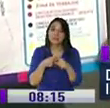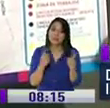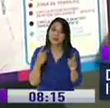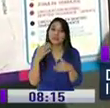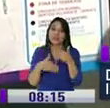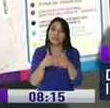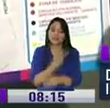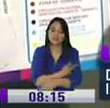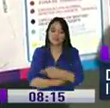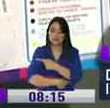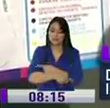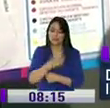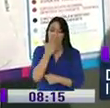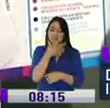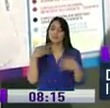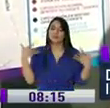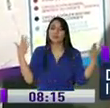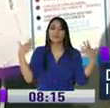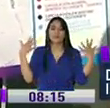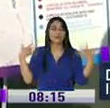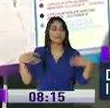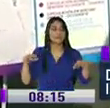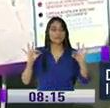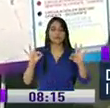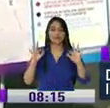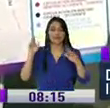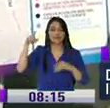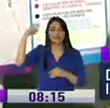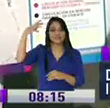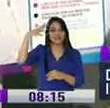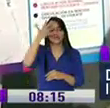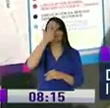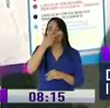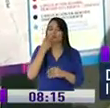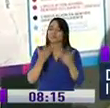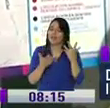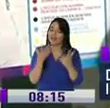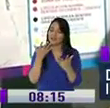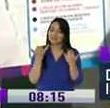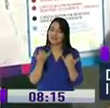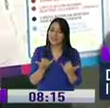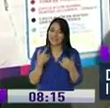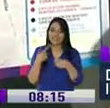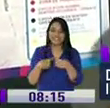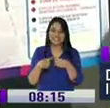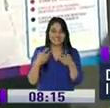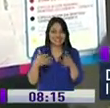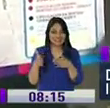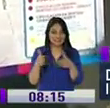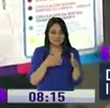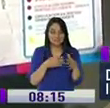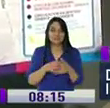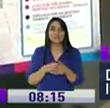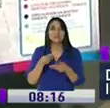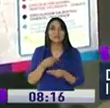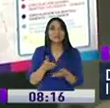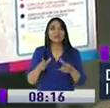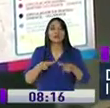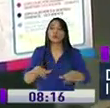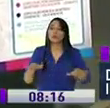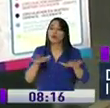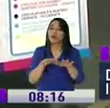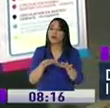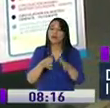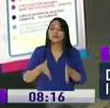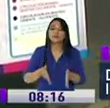blusa así bonita para que pueda lucirla en este sol maravilloso que parece que nos va a entregar la capital. Les contamos que nosotros nos encontramos aquí en la